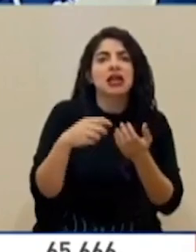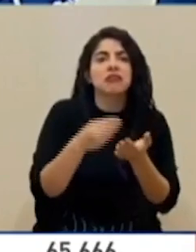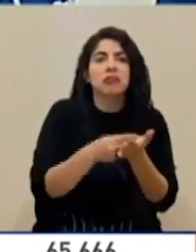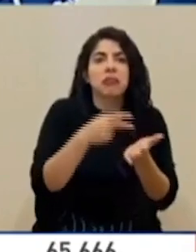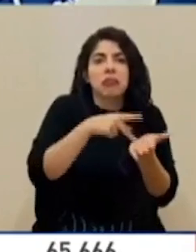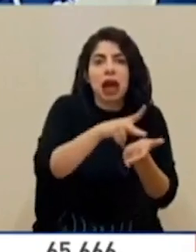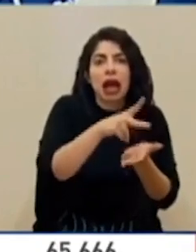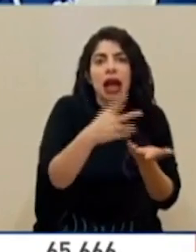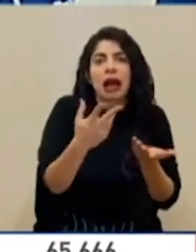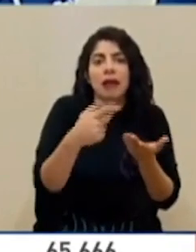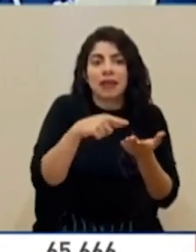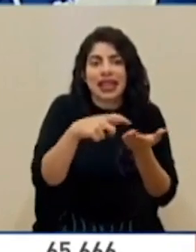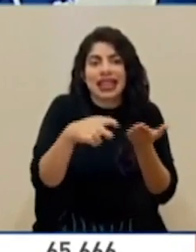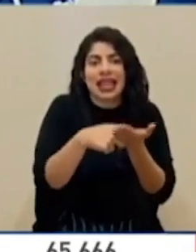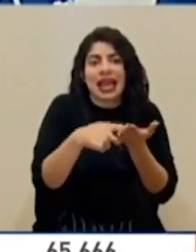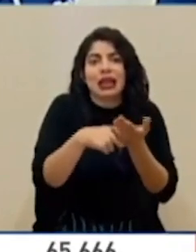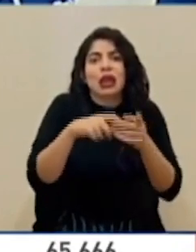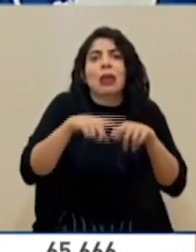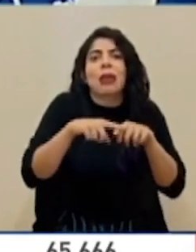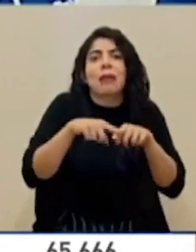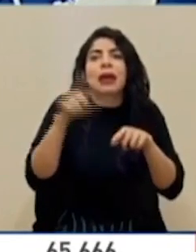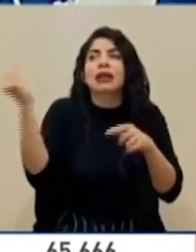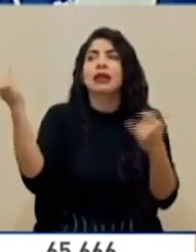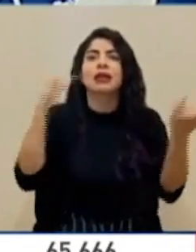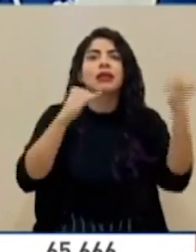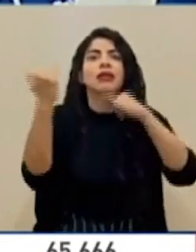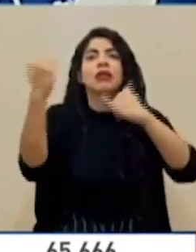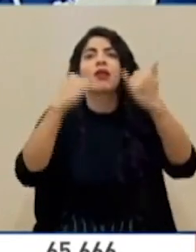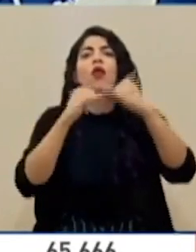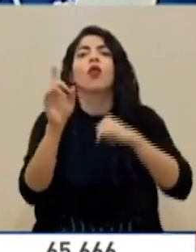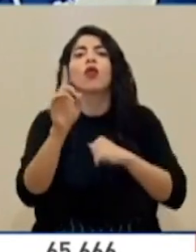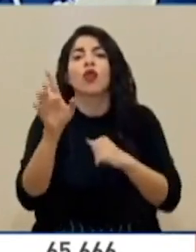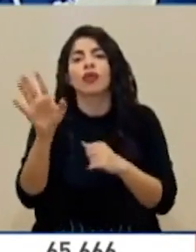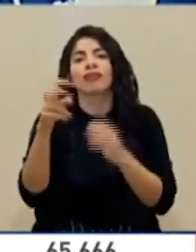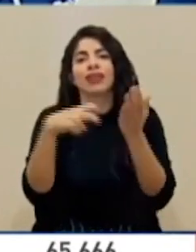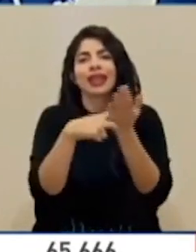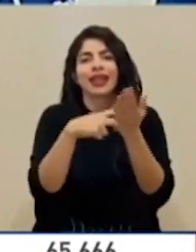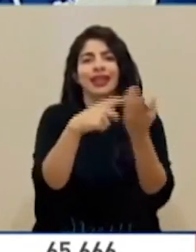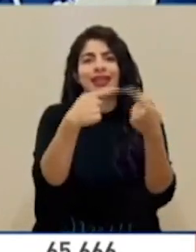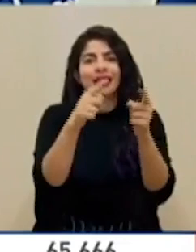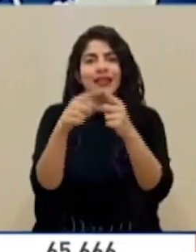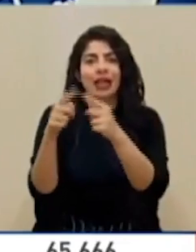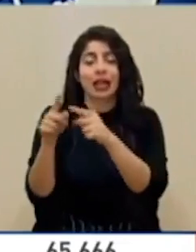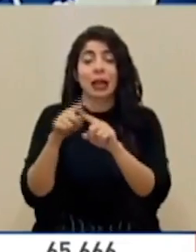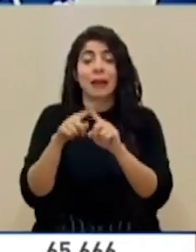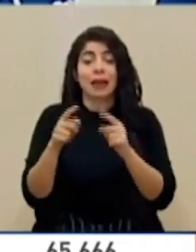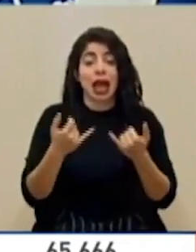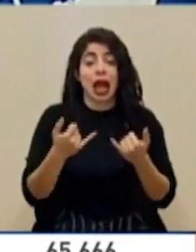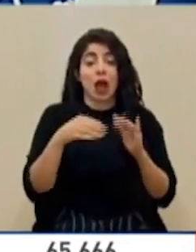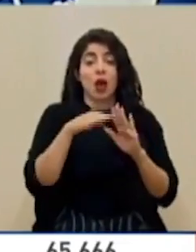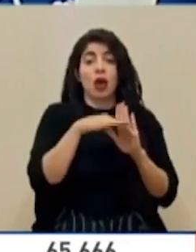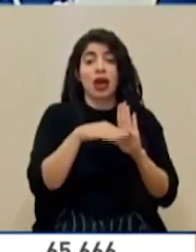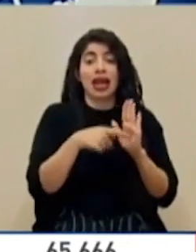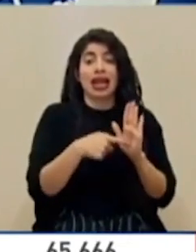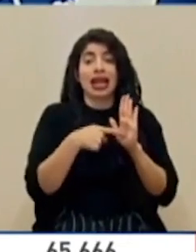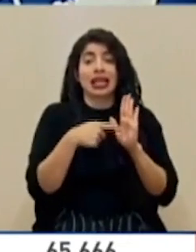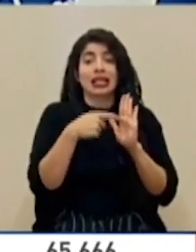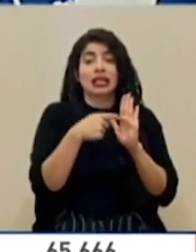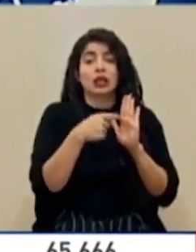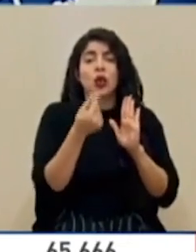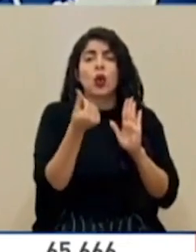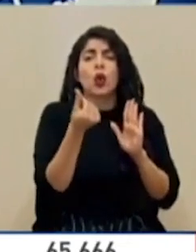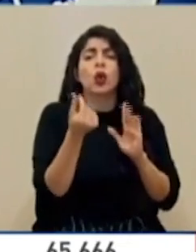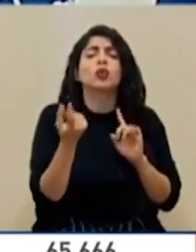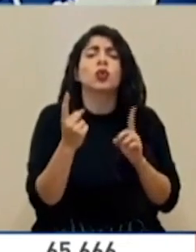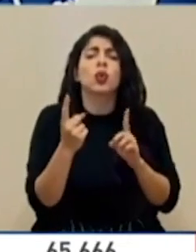diferente dependiendo de dónde se origina la persona, pero de los requisitos vigentes actualmente, solo hay uno que representa un costo incremental y es